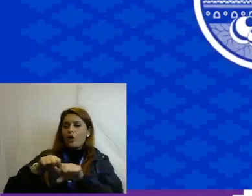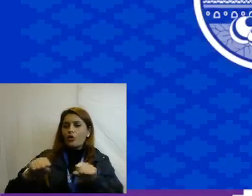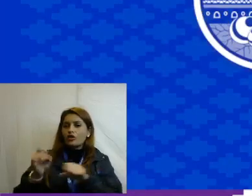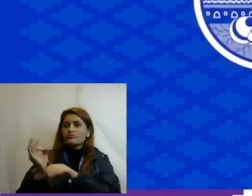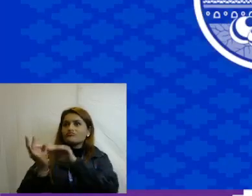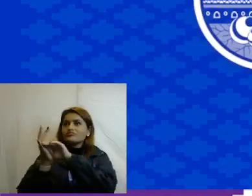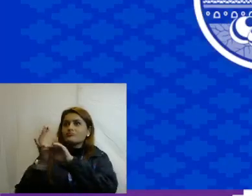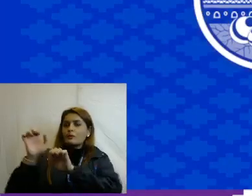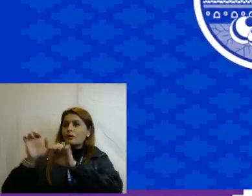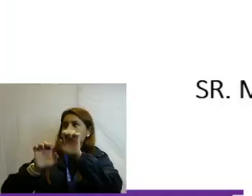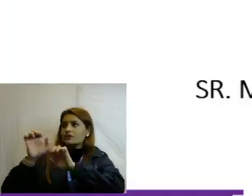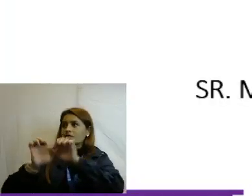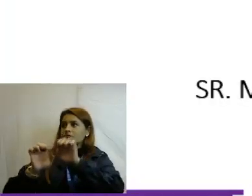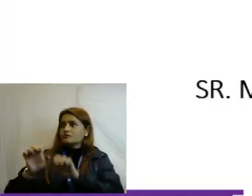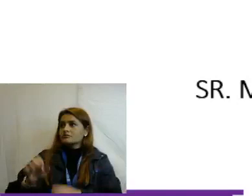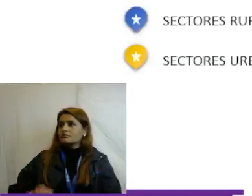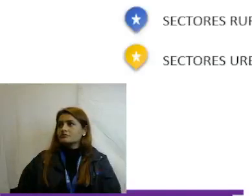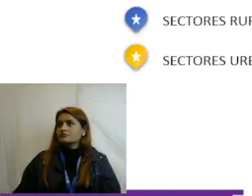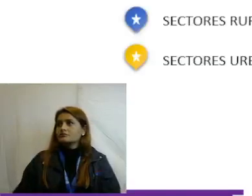consejo.